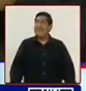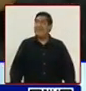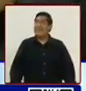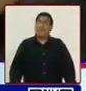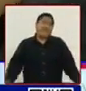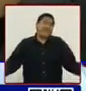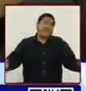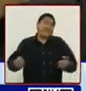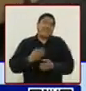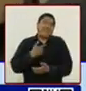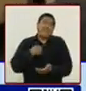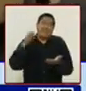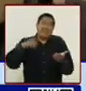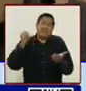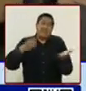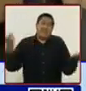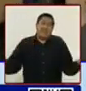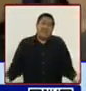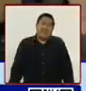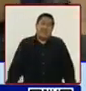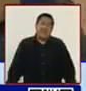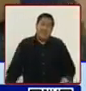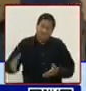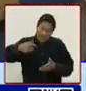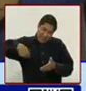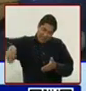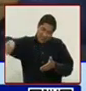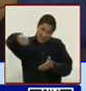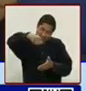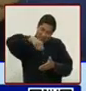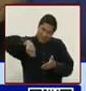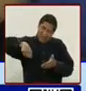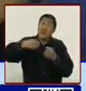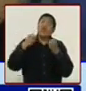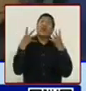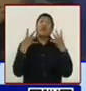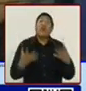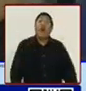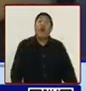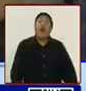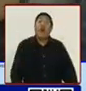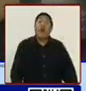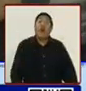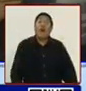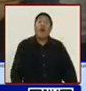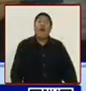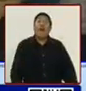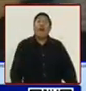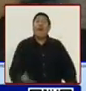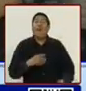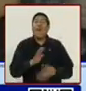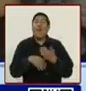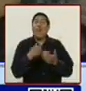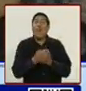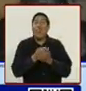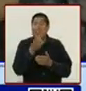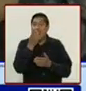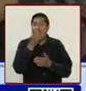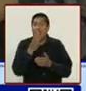Pero díganme, por favor, claro que sí. Con churros. Churros también. ¿Cuántos llevo? En la mañana invito los